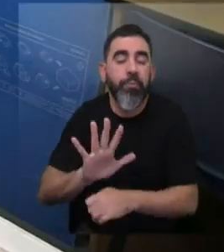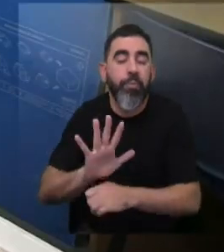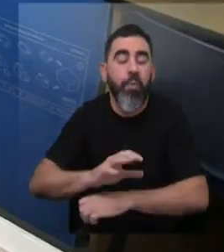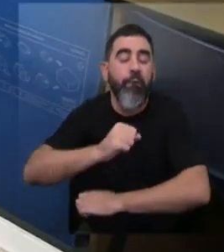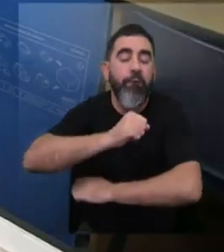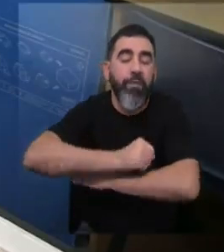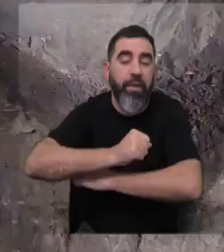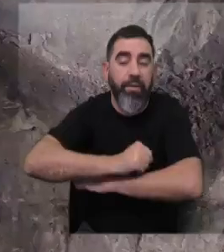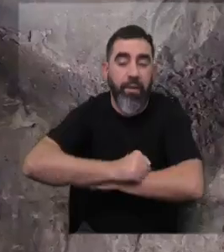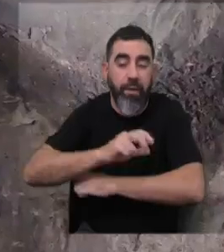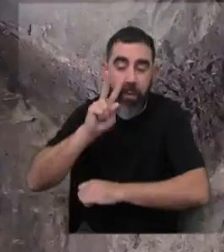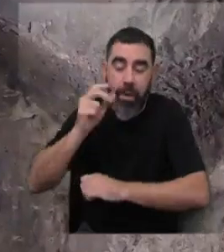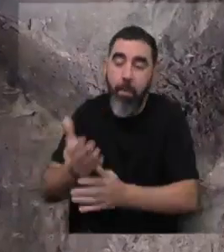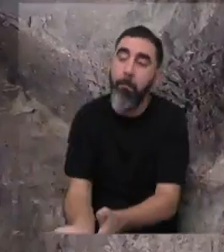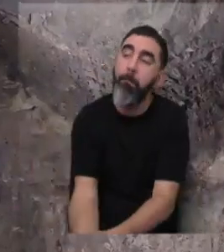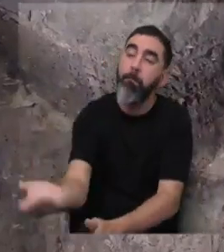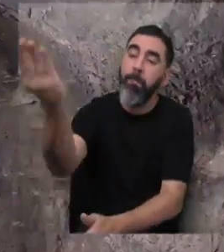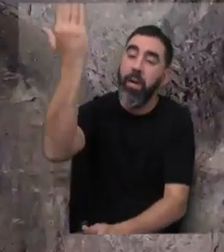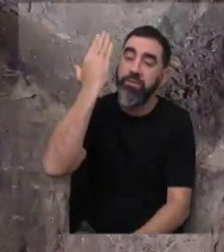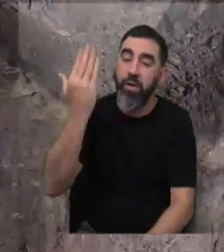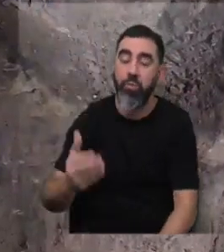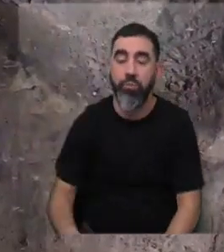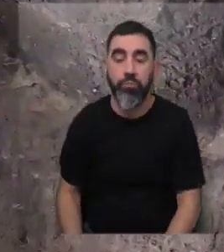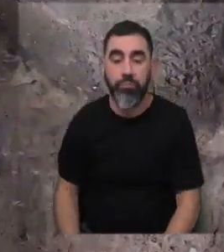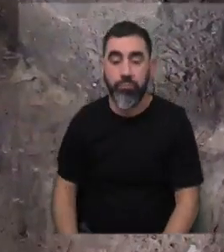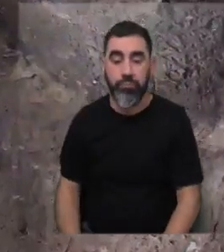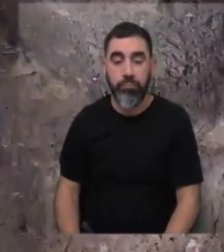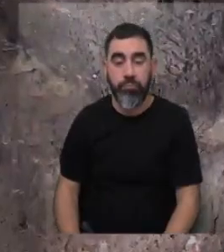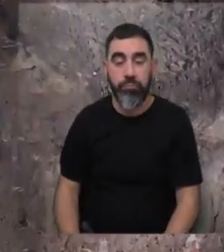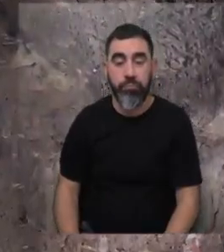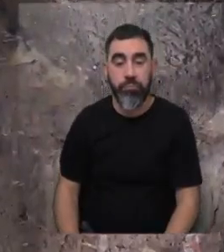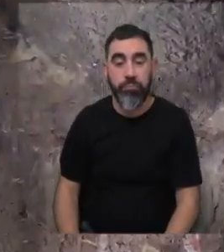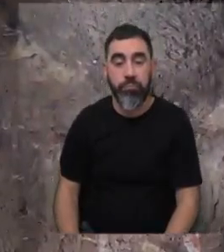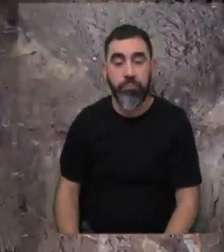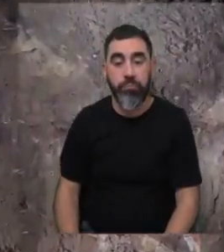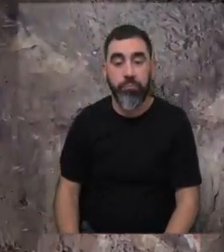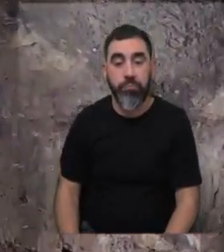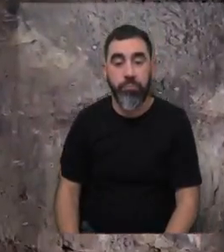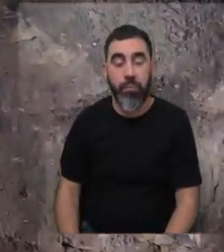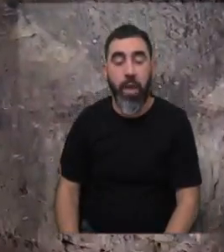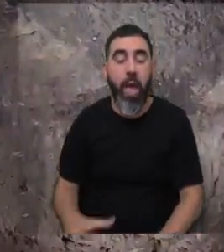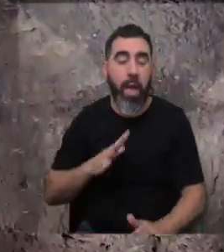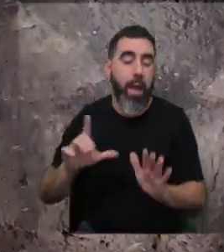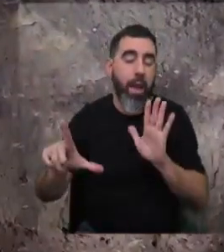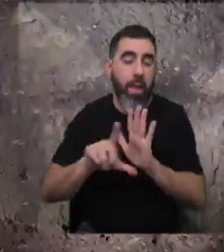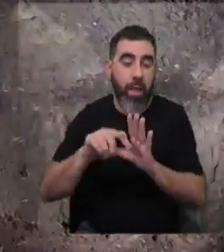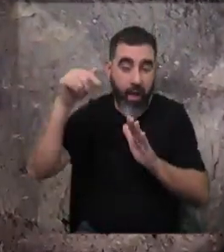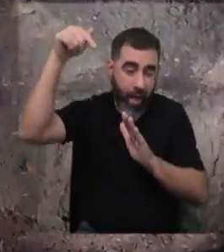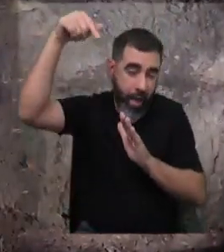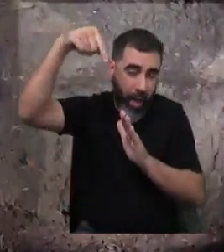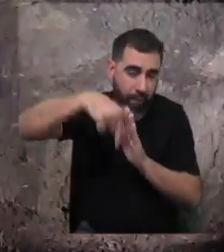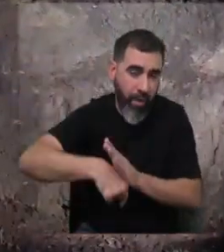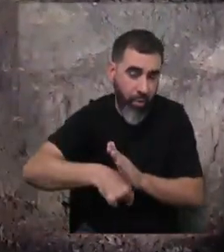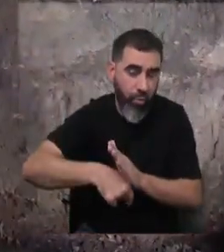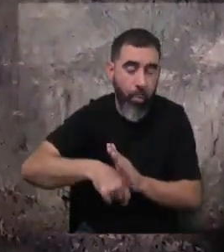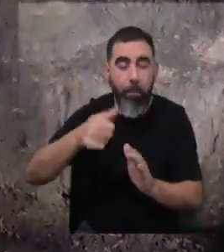permite mirar hacia el pasado. Hay una ley estratigráfica que cuanto más abajo están los objetos, más antiguos